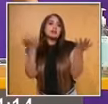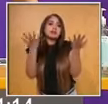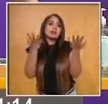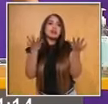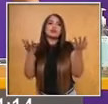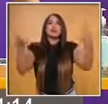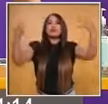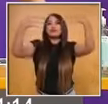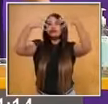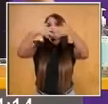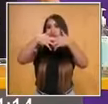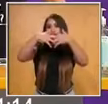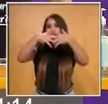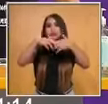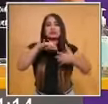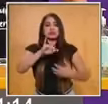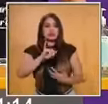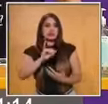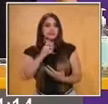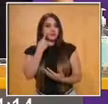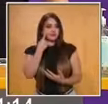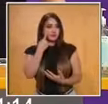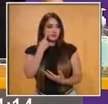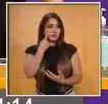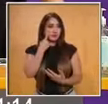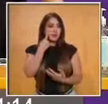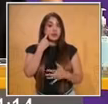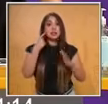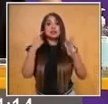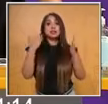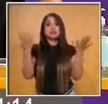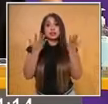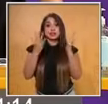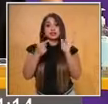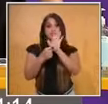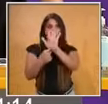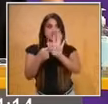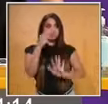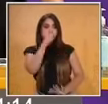entre ambos. Fíjate bien lo que vamos a hacer. Vas a poner tus manos al frente.